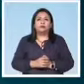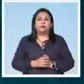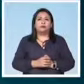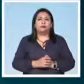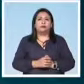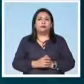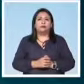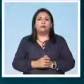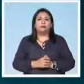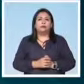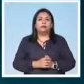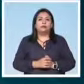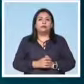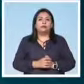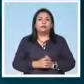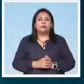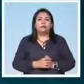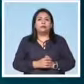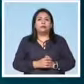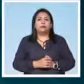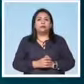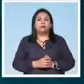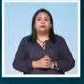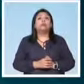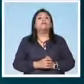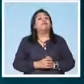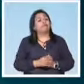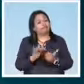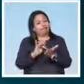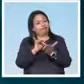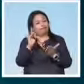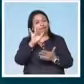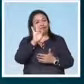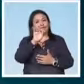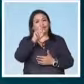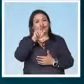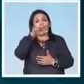Gracias, Francina, por este reporte.